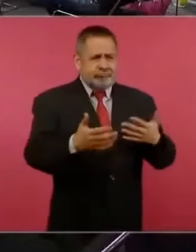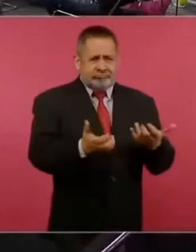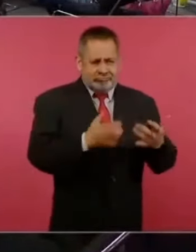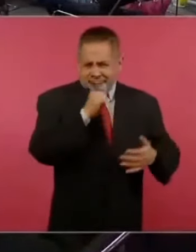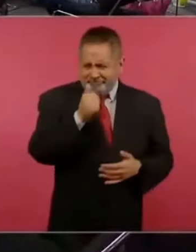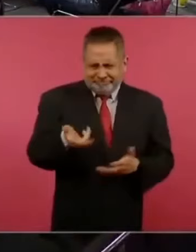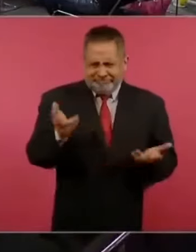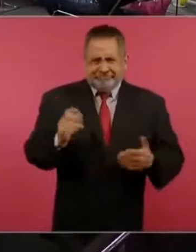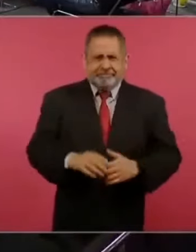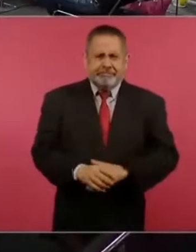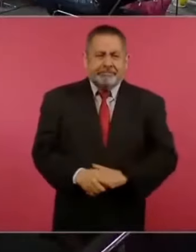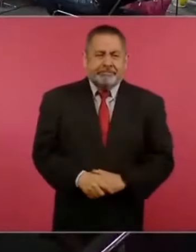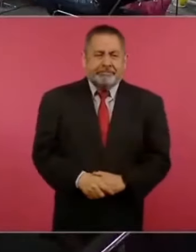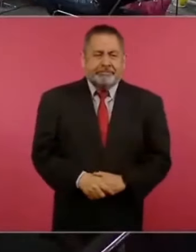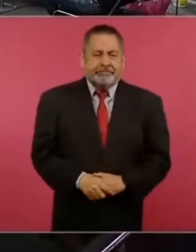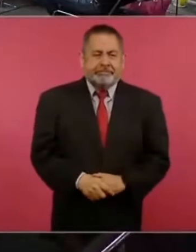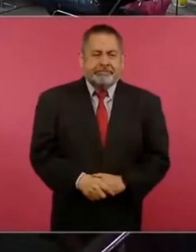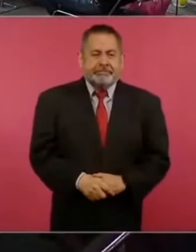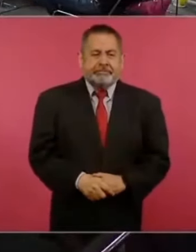la cabeza. Sí.